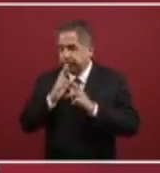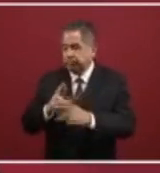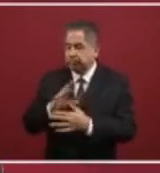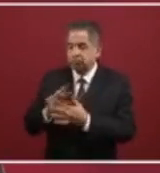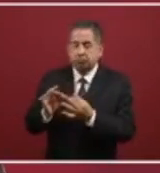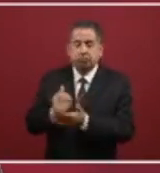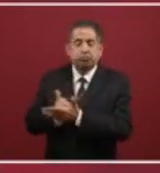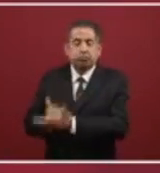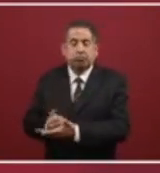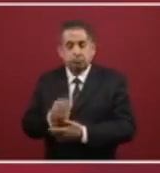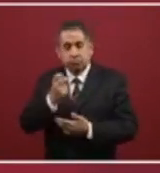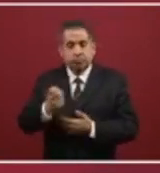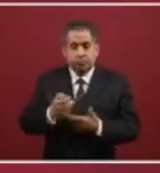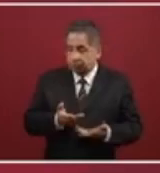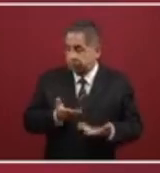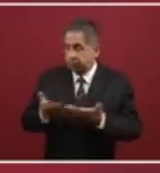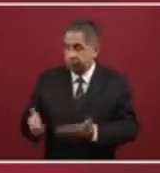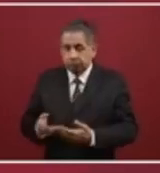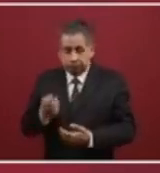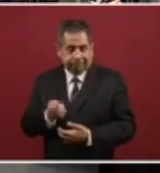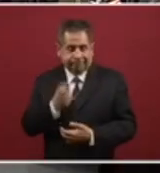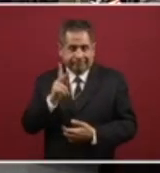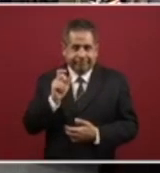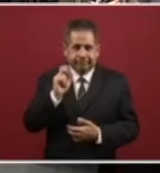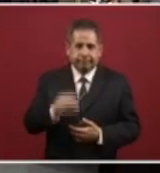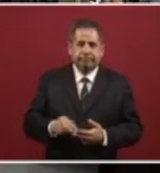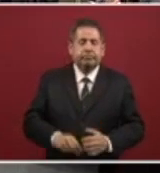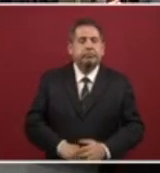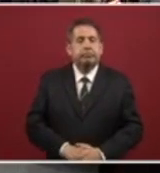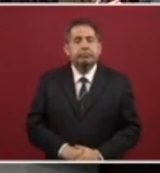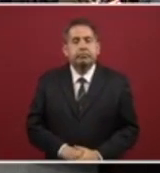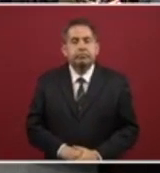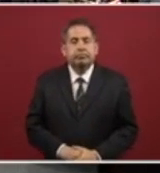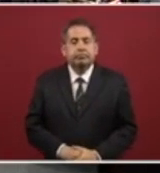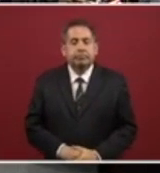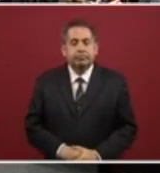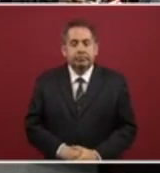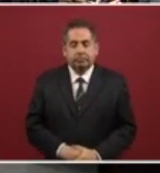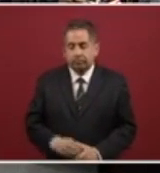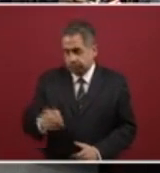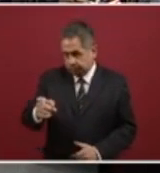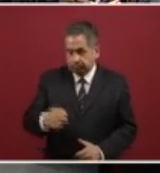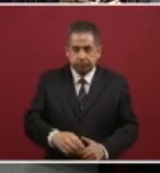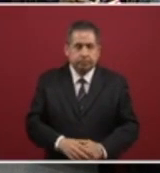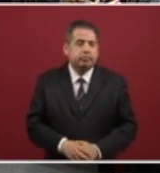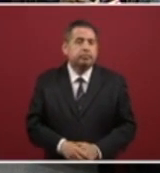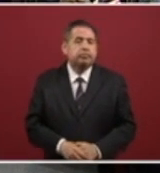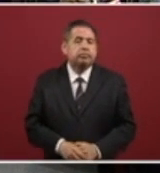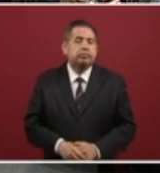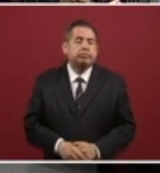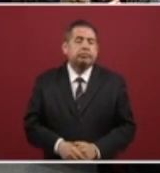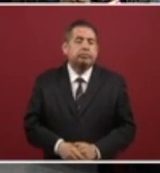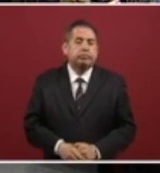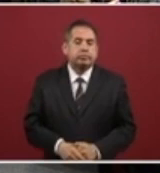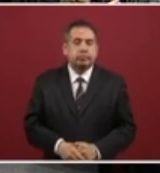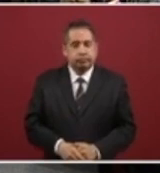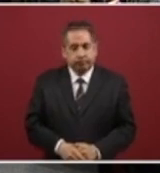satisfactoria. Y en eso estamos, para eso es este plan, ¿verdad? Muchas gracias. Tú, por favor.